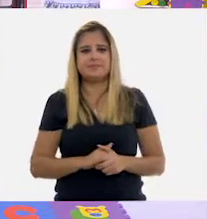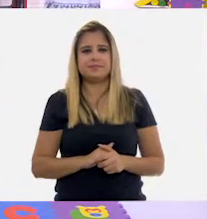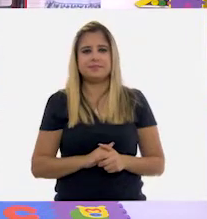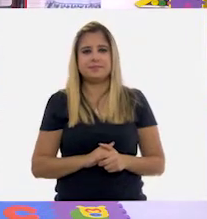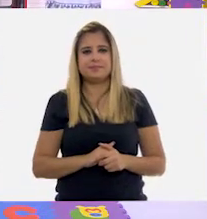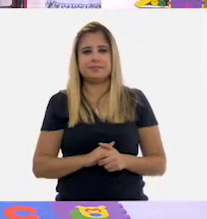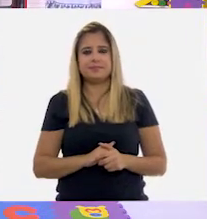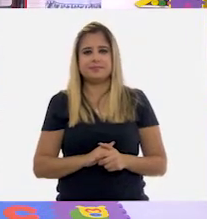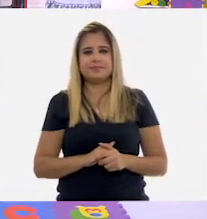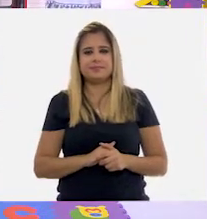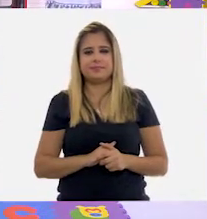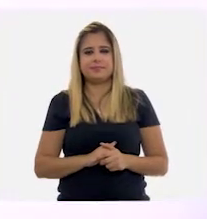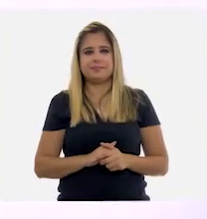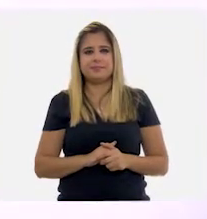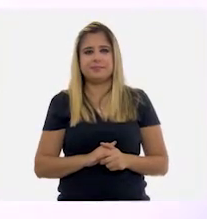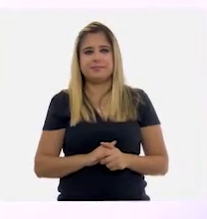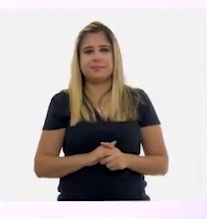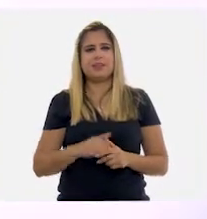Y kutsi.